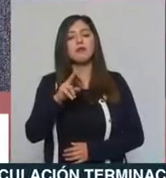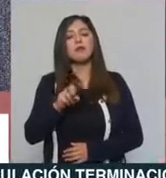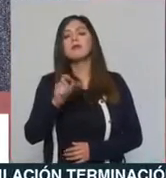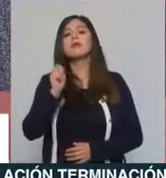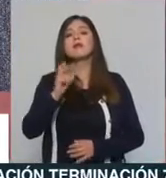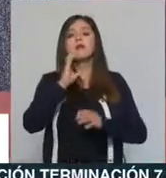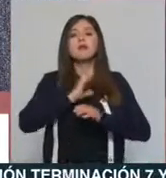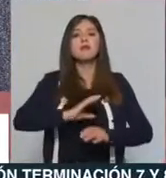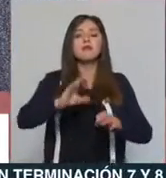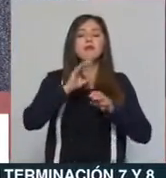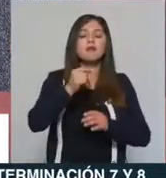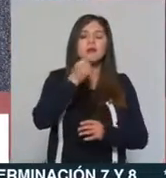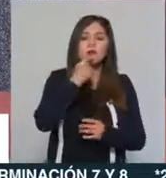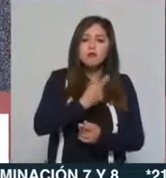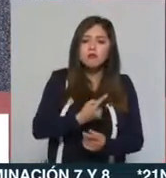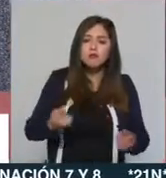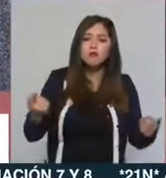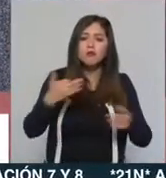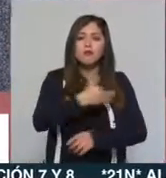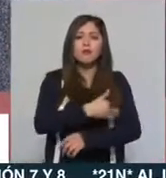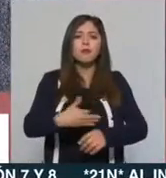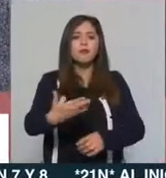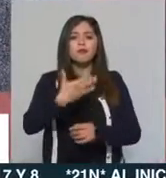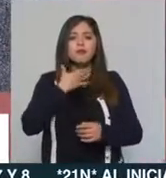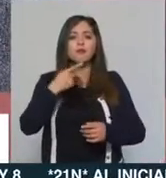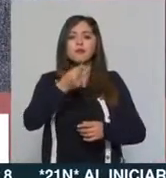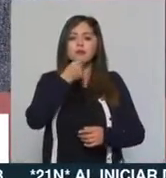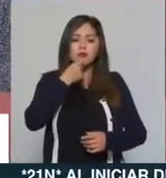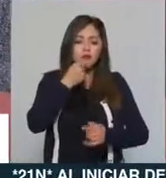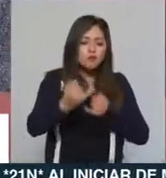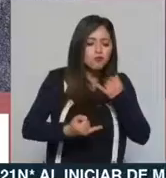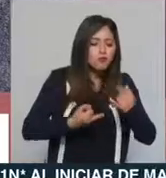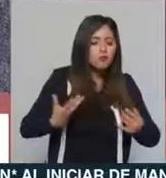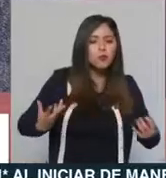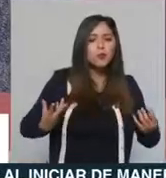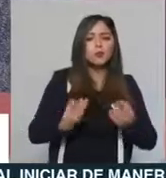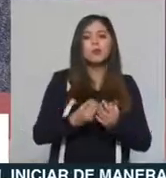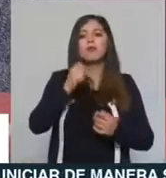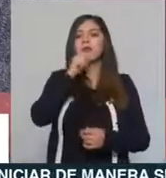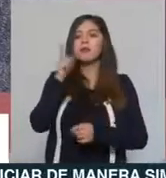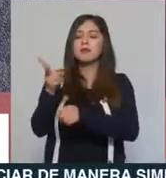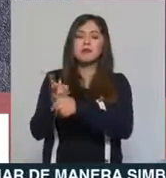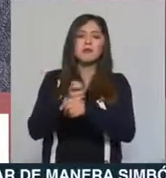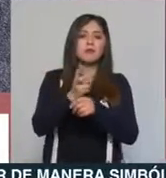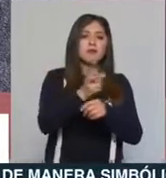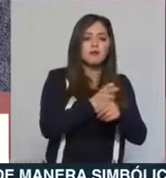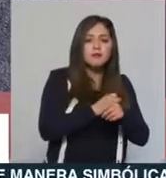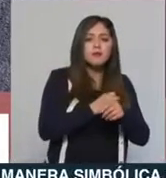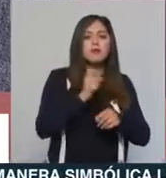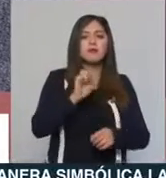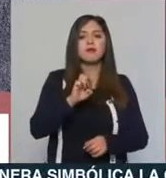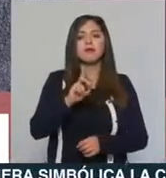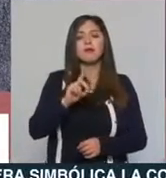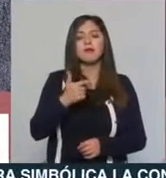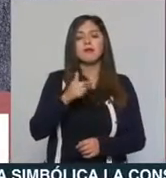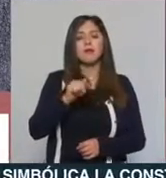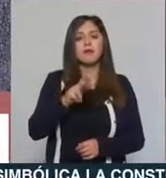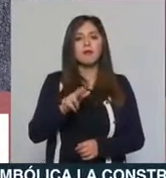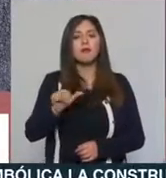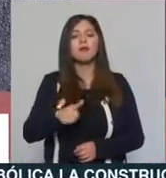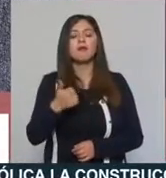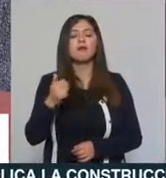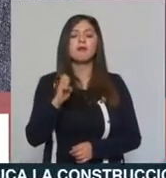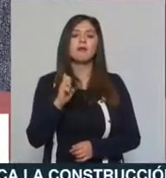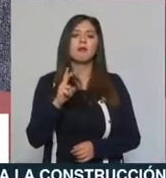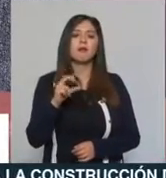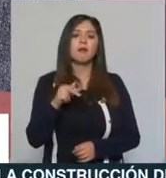preciosísimo, el teatro lleno, las familias jugando con nosotros, con invitados queridísimos como Edgar Oceransky, Ernesto